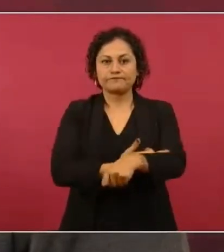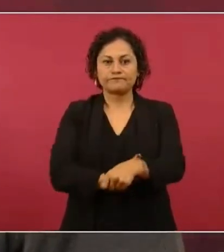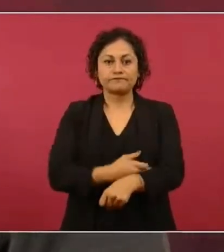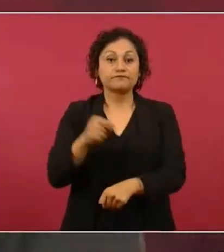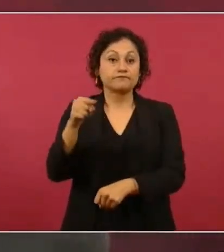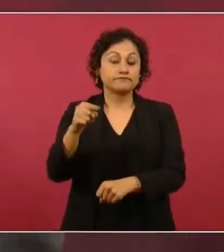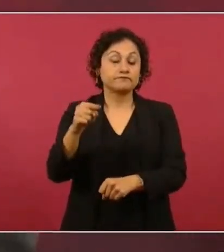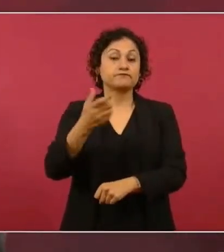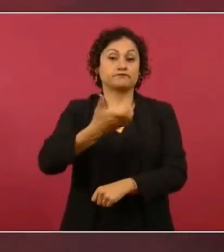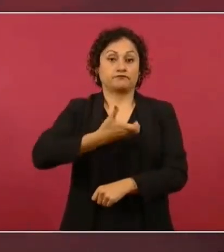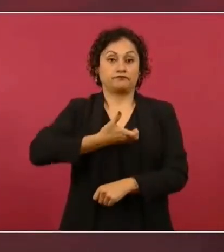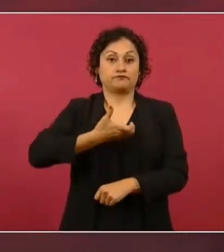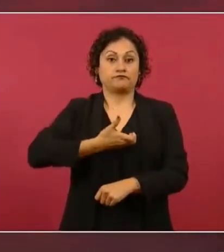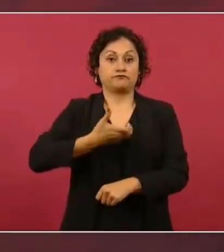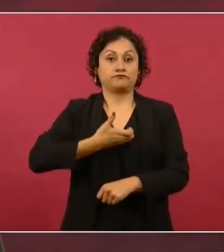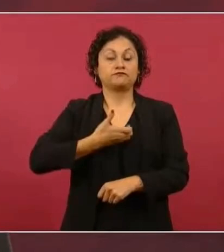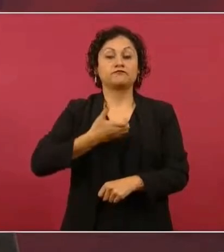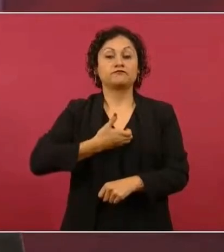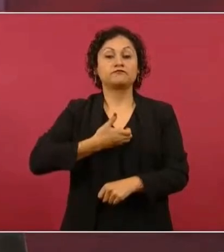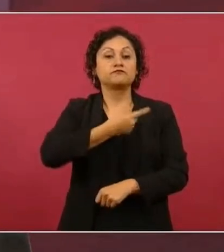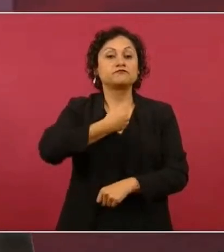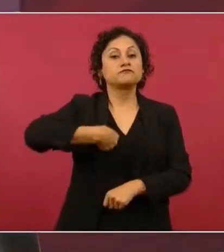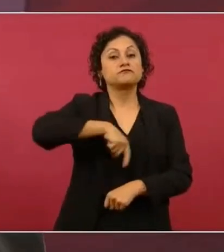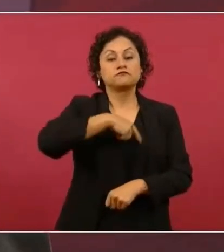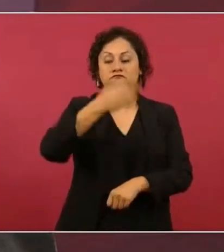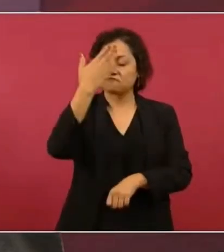vamos a conmemorar la expropiación petrolera.